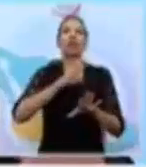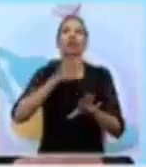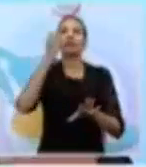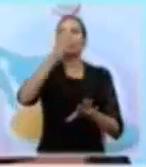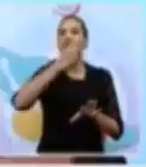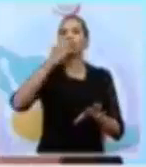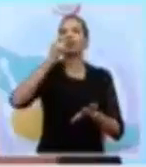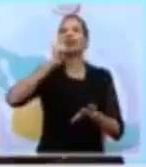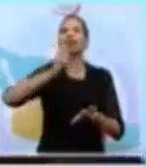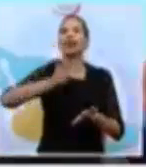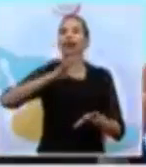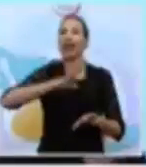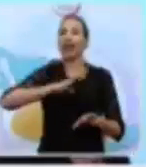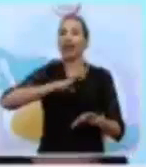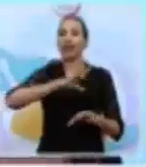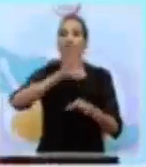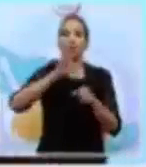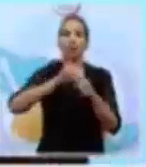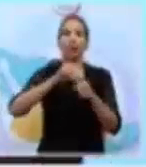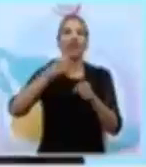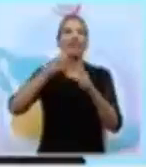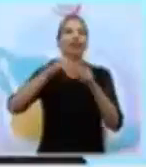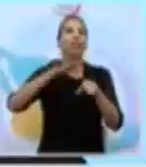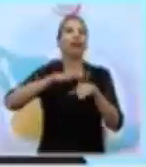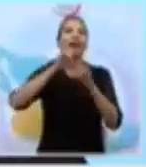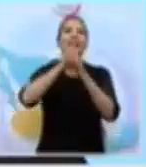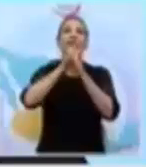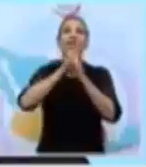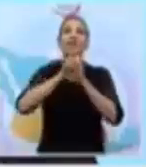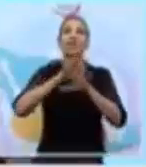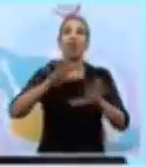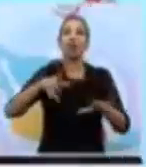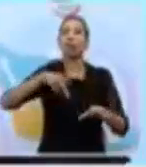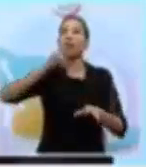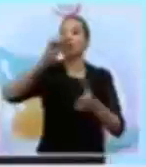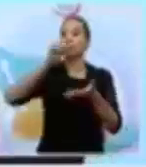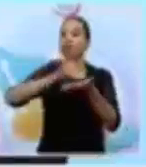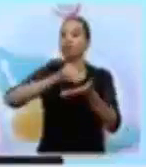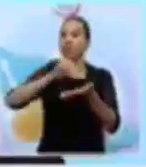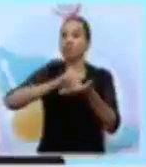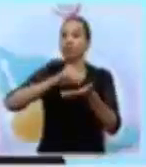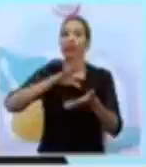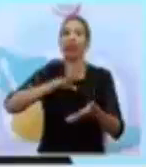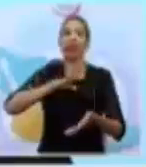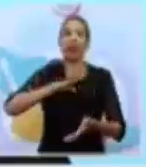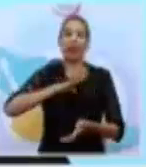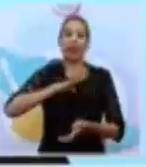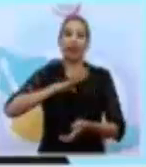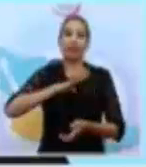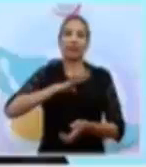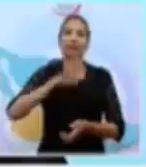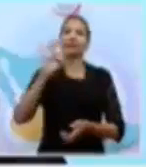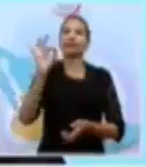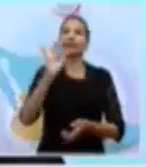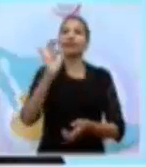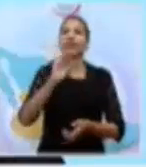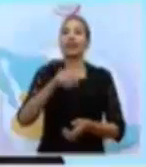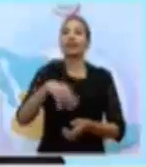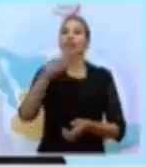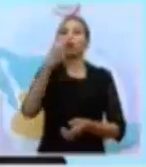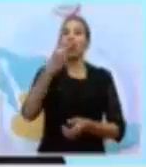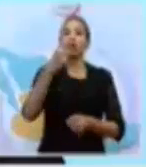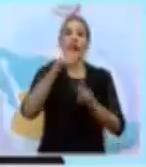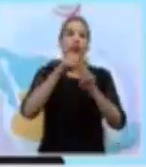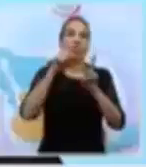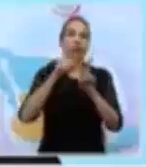analizar a fondo, existe mucha información, pero ahí yo creo que los dos